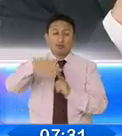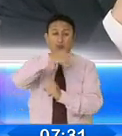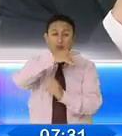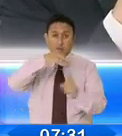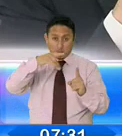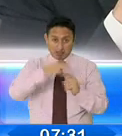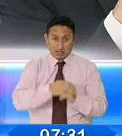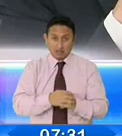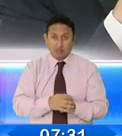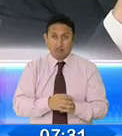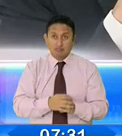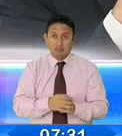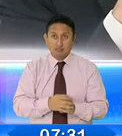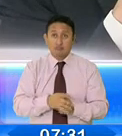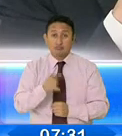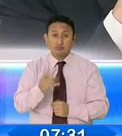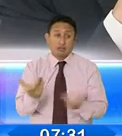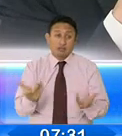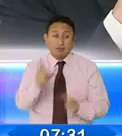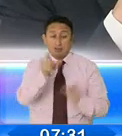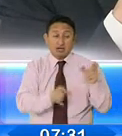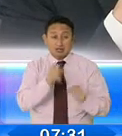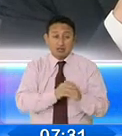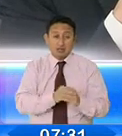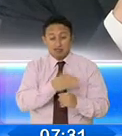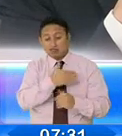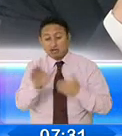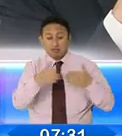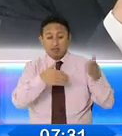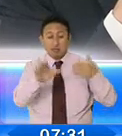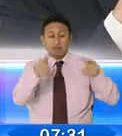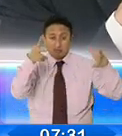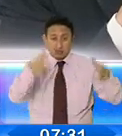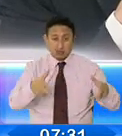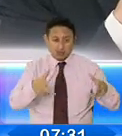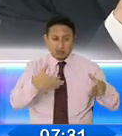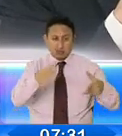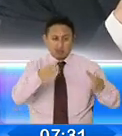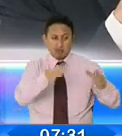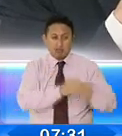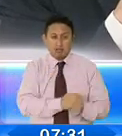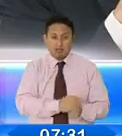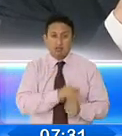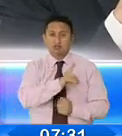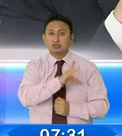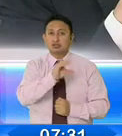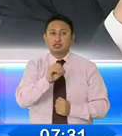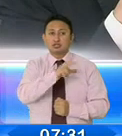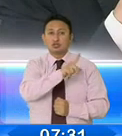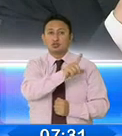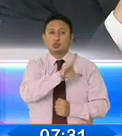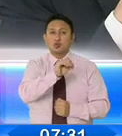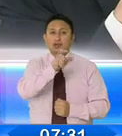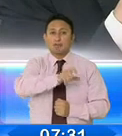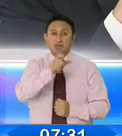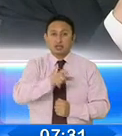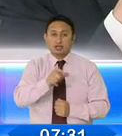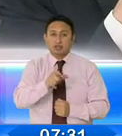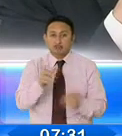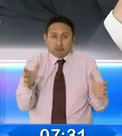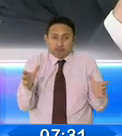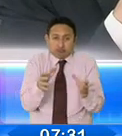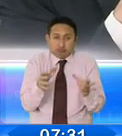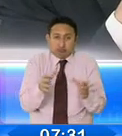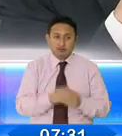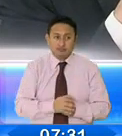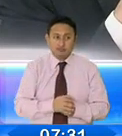Estamos tenemos que desalojar esa cancha porque están 100, 150 personas que